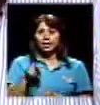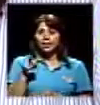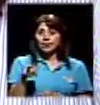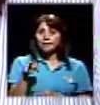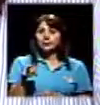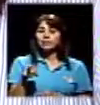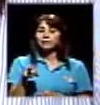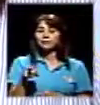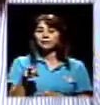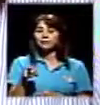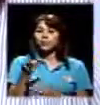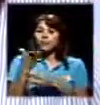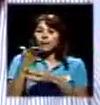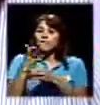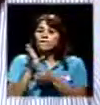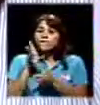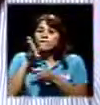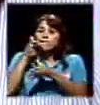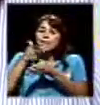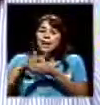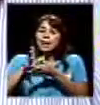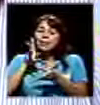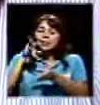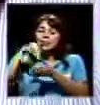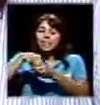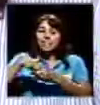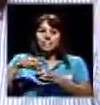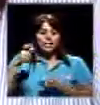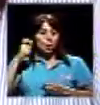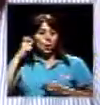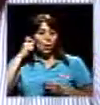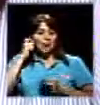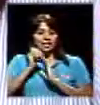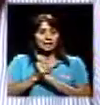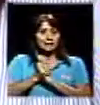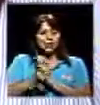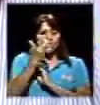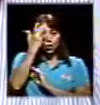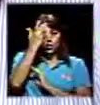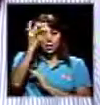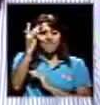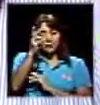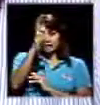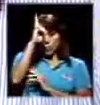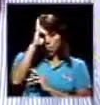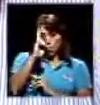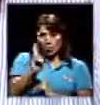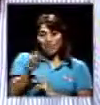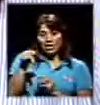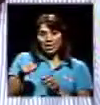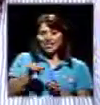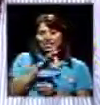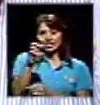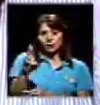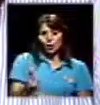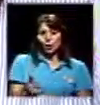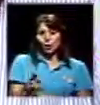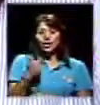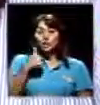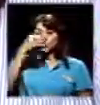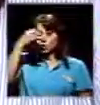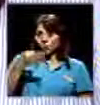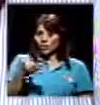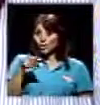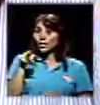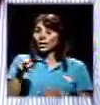de las mujeres notables homenajeadas en este país y creo que